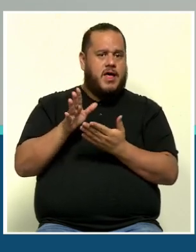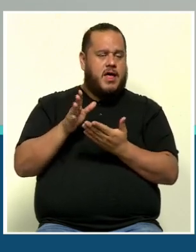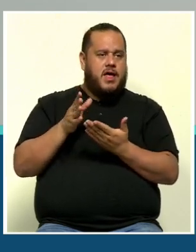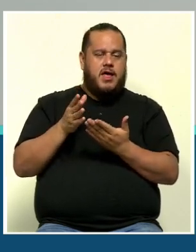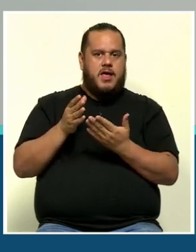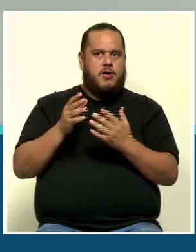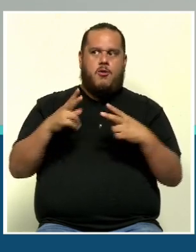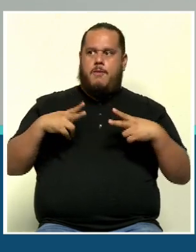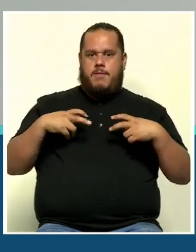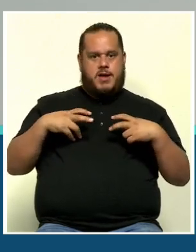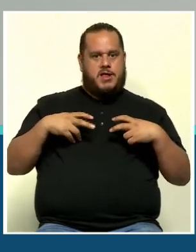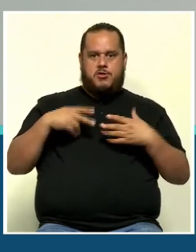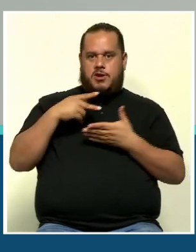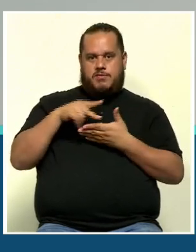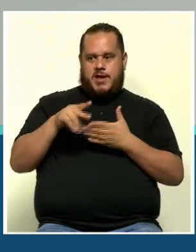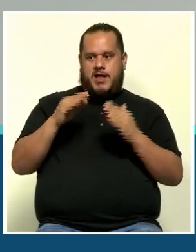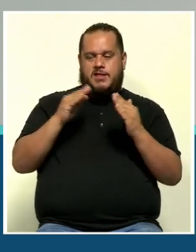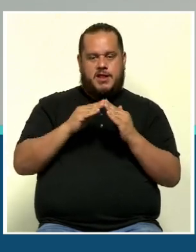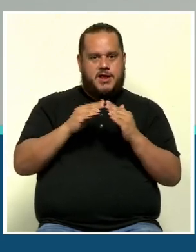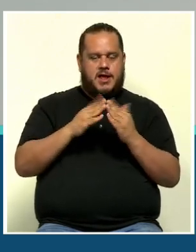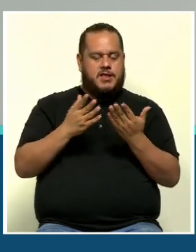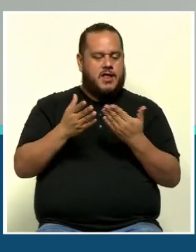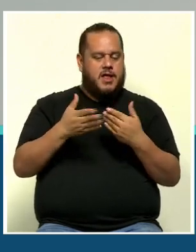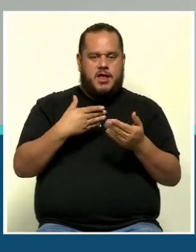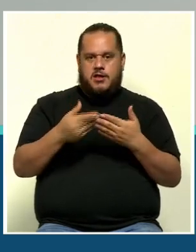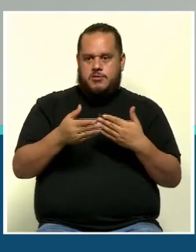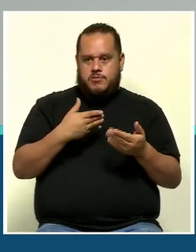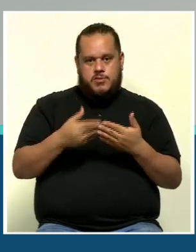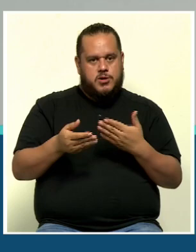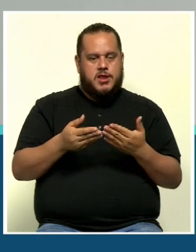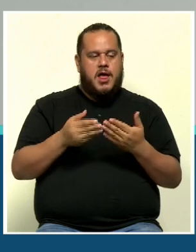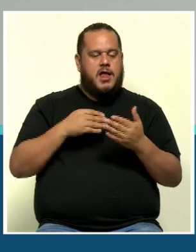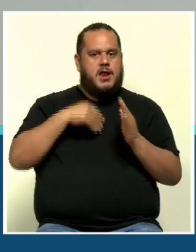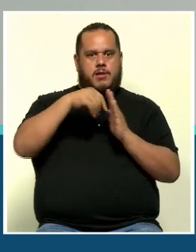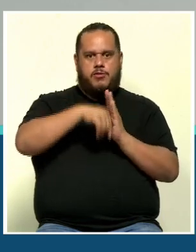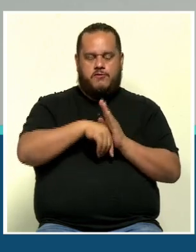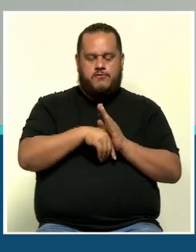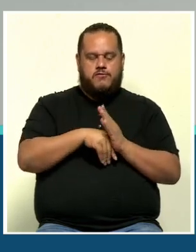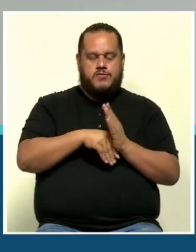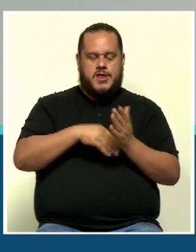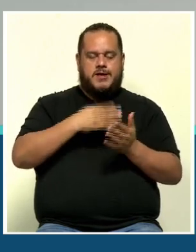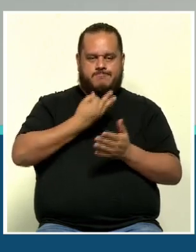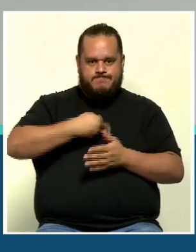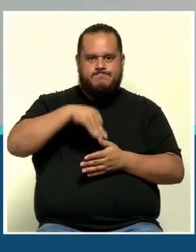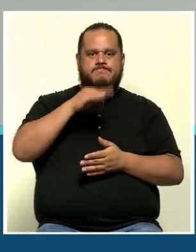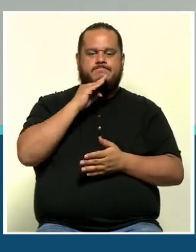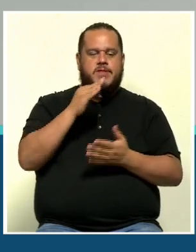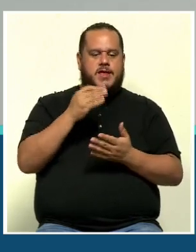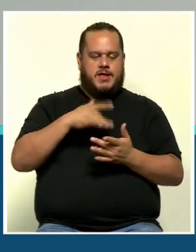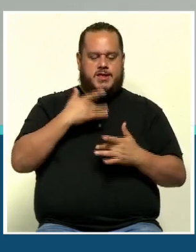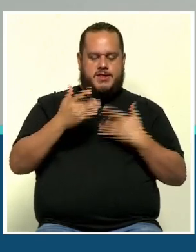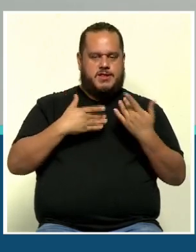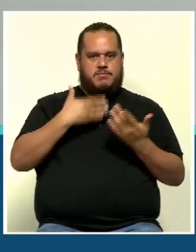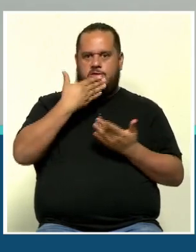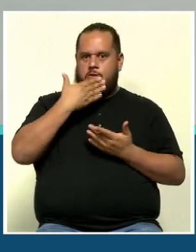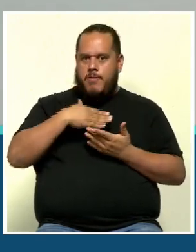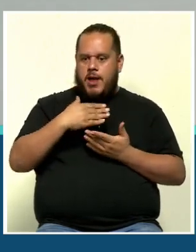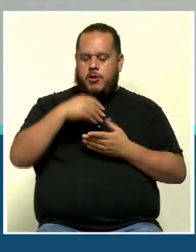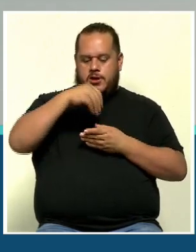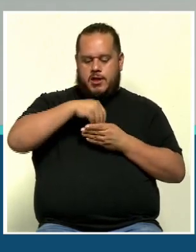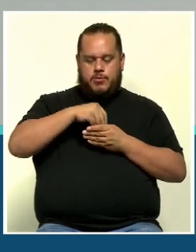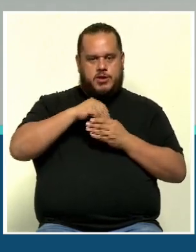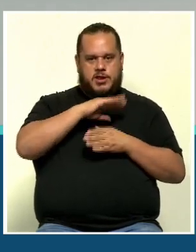con vacaciones pagadas a la casa, a pesar de la profunda indignación y malestar que deposita en el